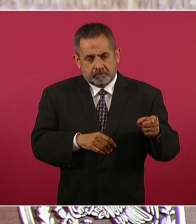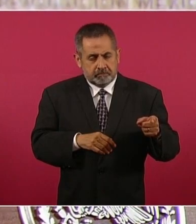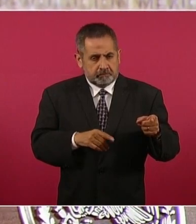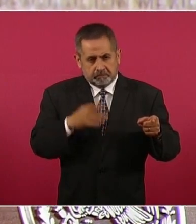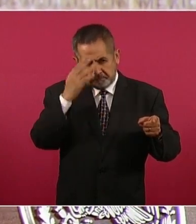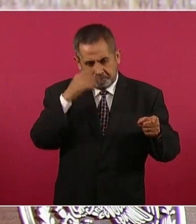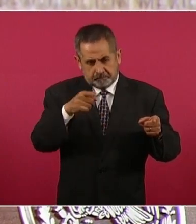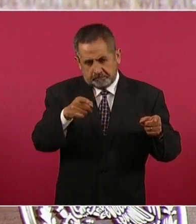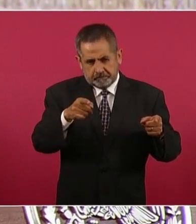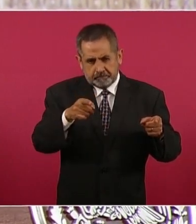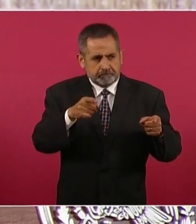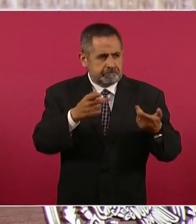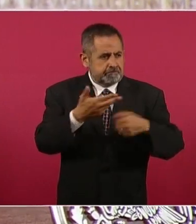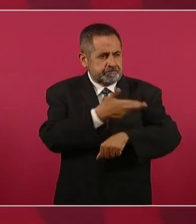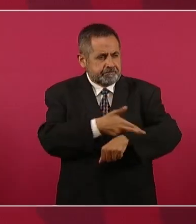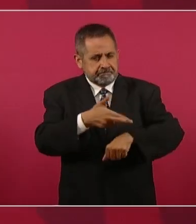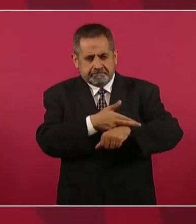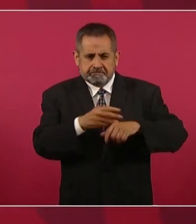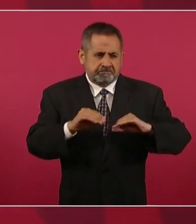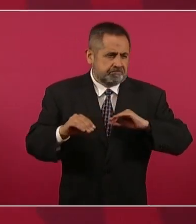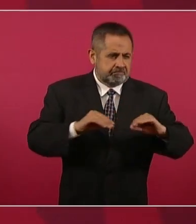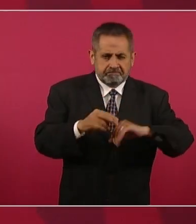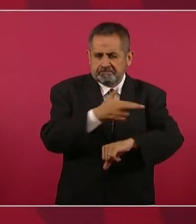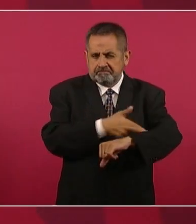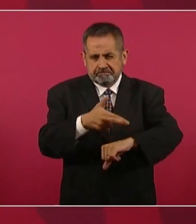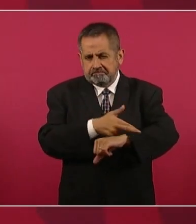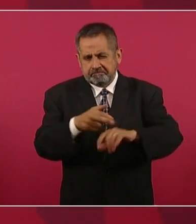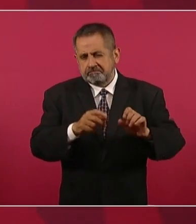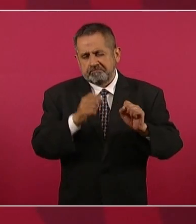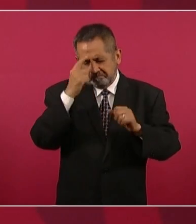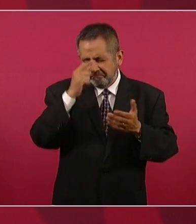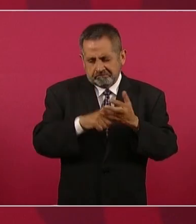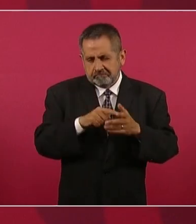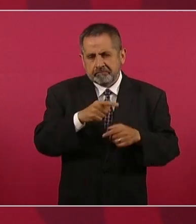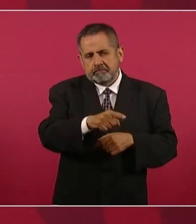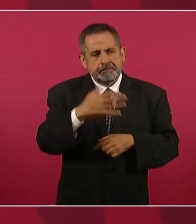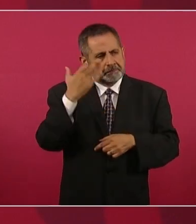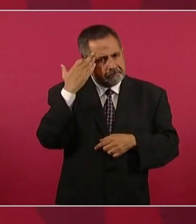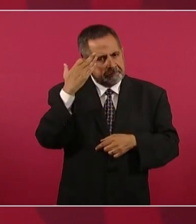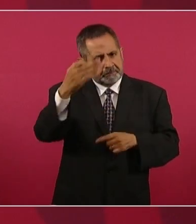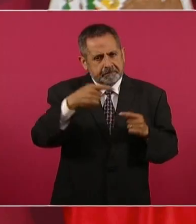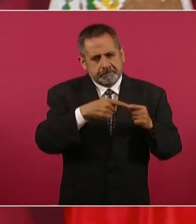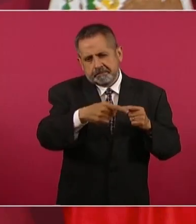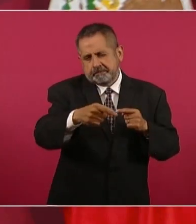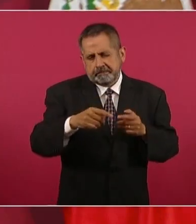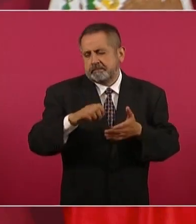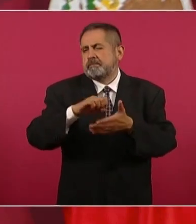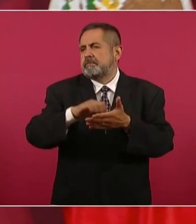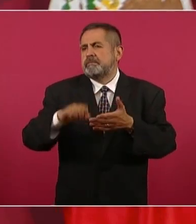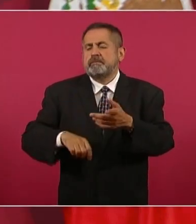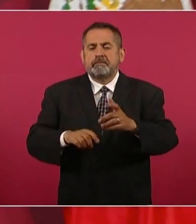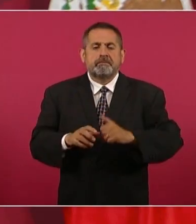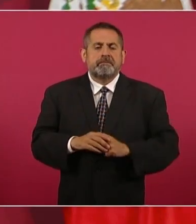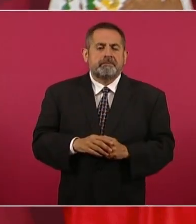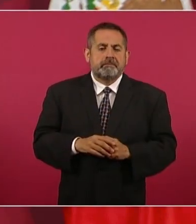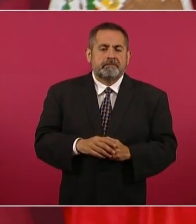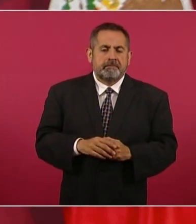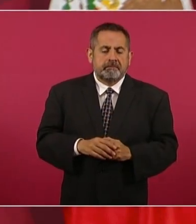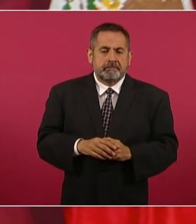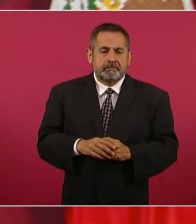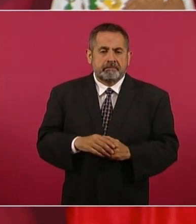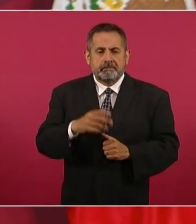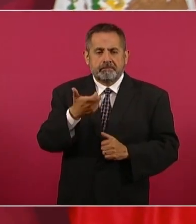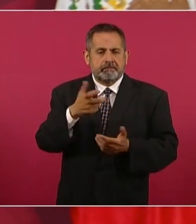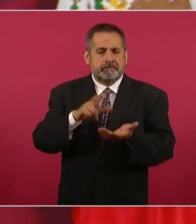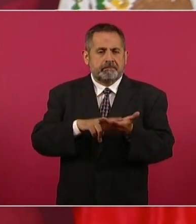seguramente están haciendo lleva tiempo. Por ejemplo, el